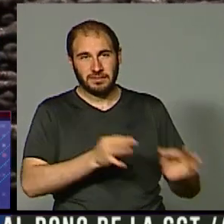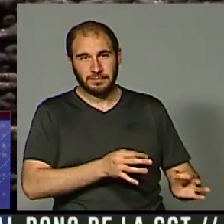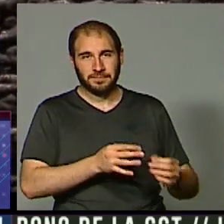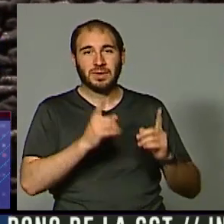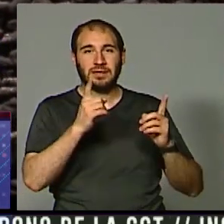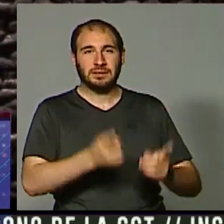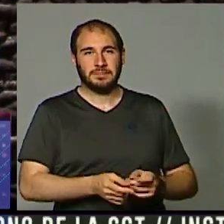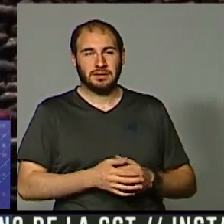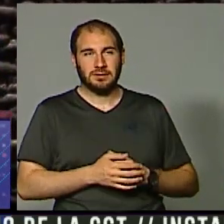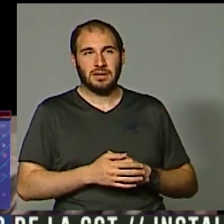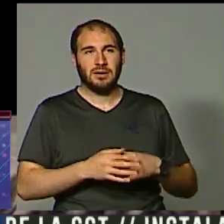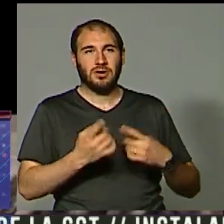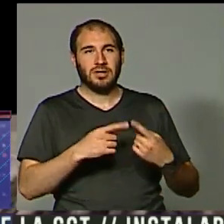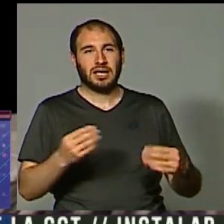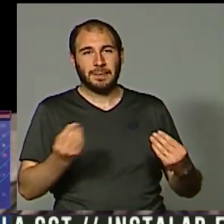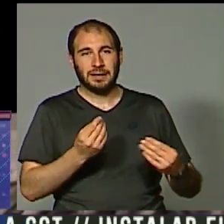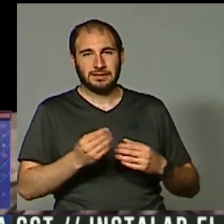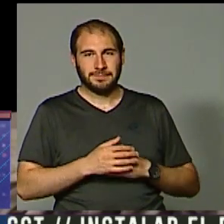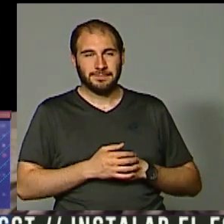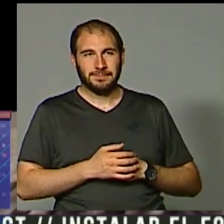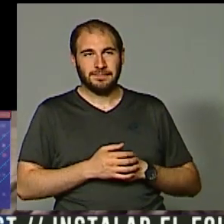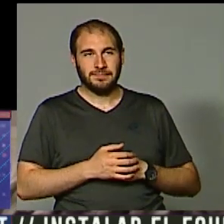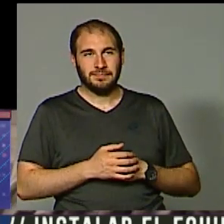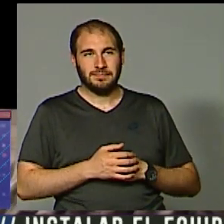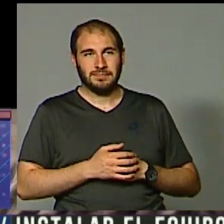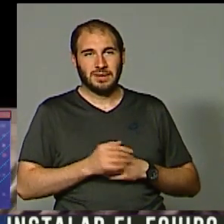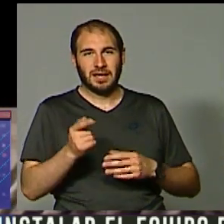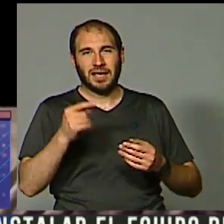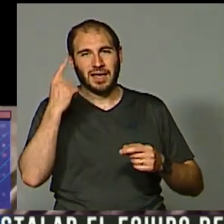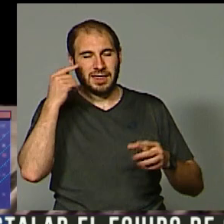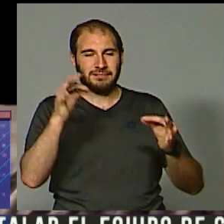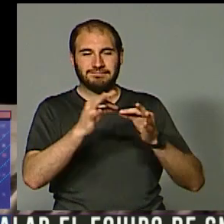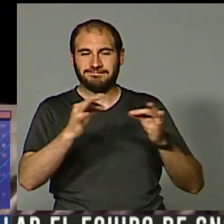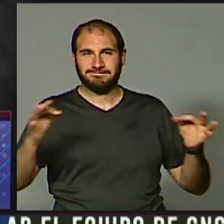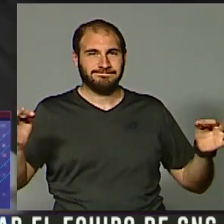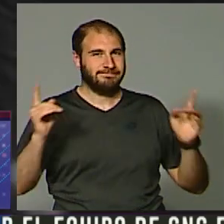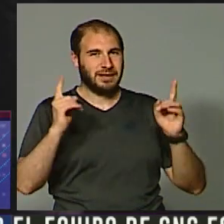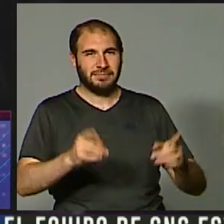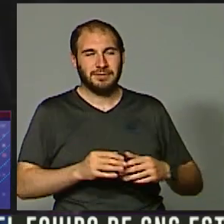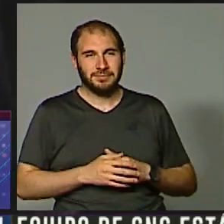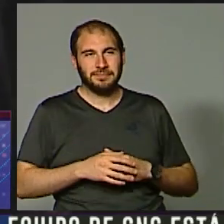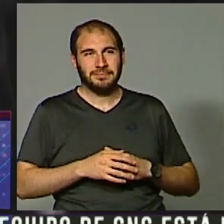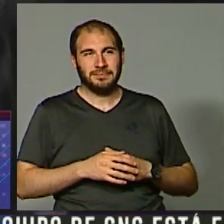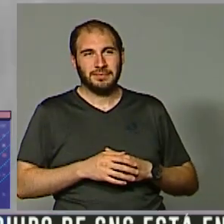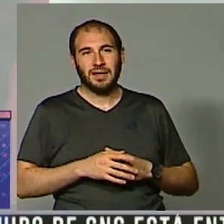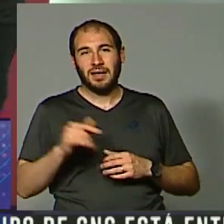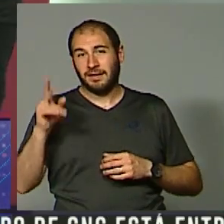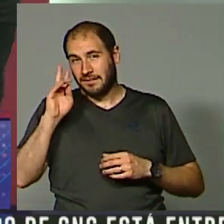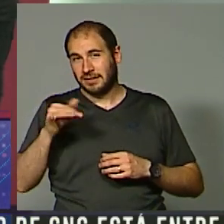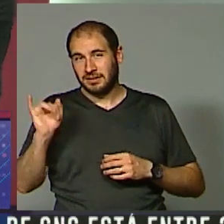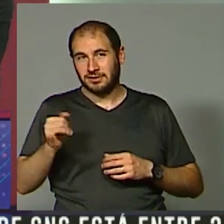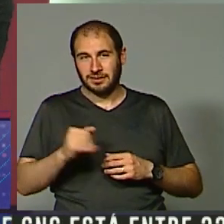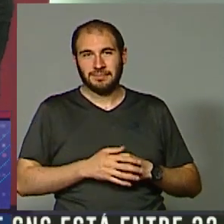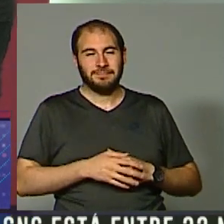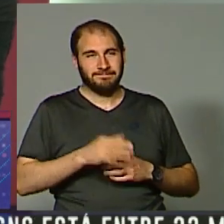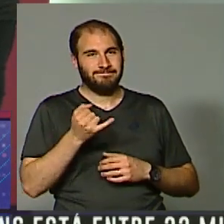también hay algo que sucede que es lo que va, que es el hilo conductor de la historia, digamos. Pero bueno, tienen que ir a verla. Tienen que ir a